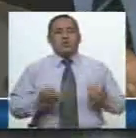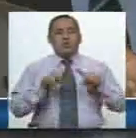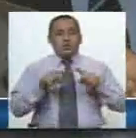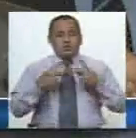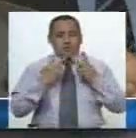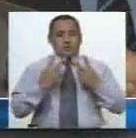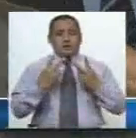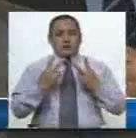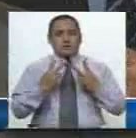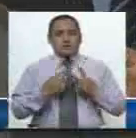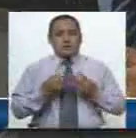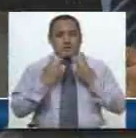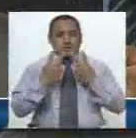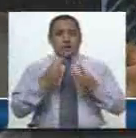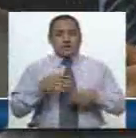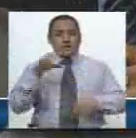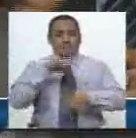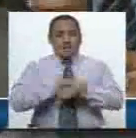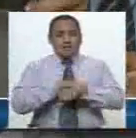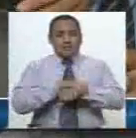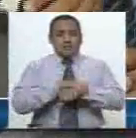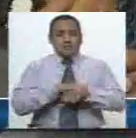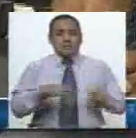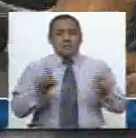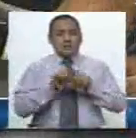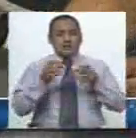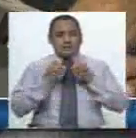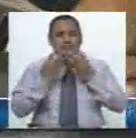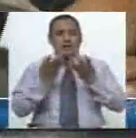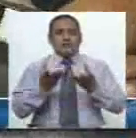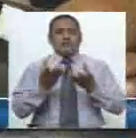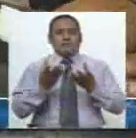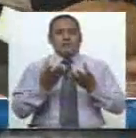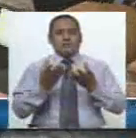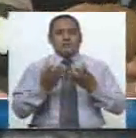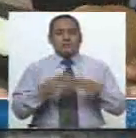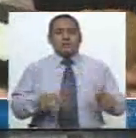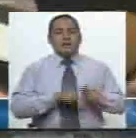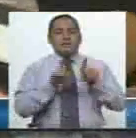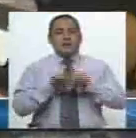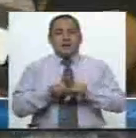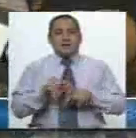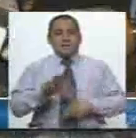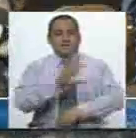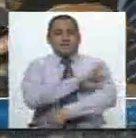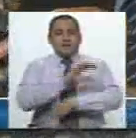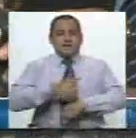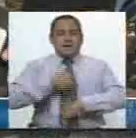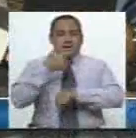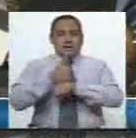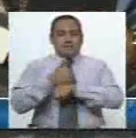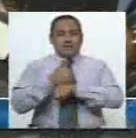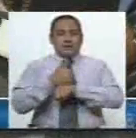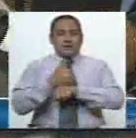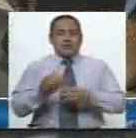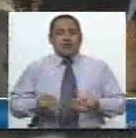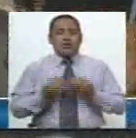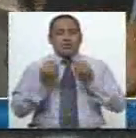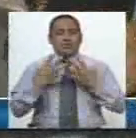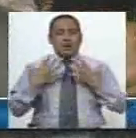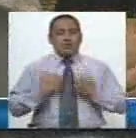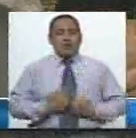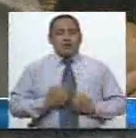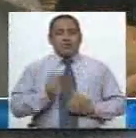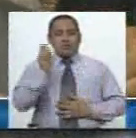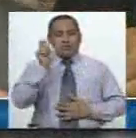Cuando se produzca la captura, serán informados y tanto el fiscal como el abogado de la